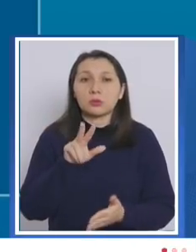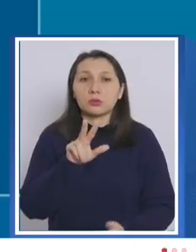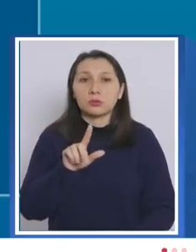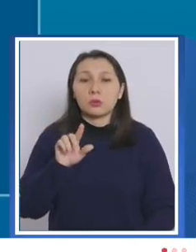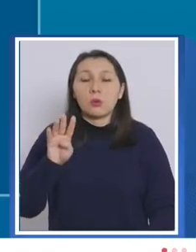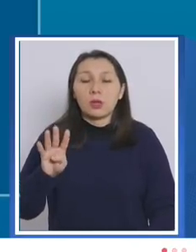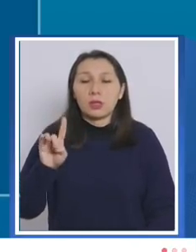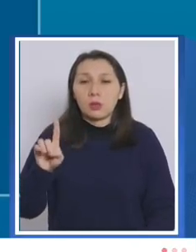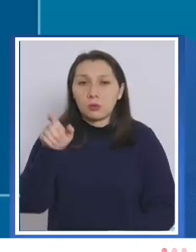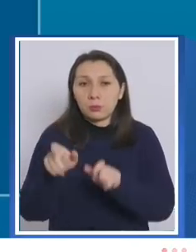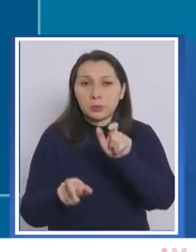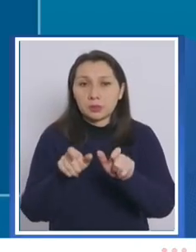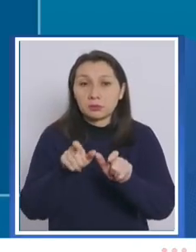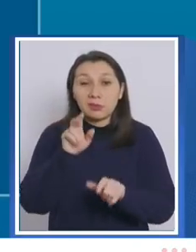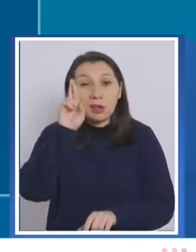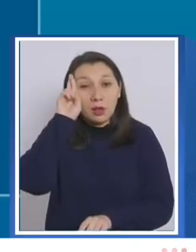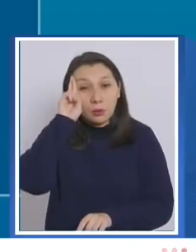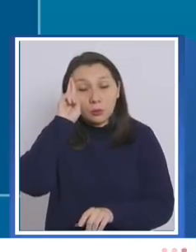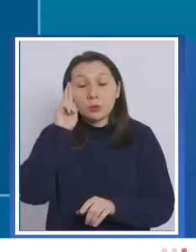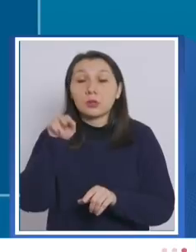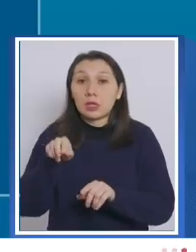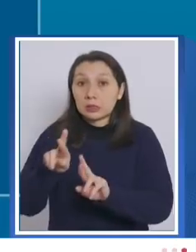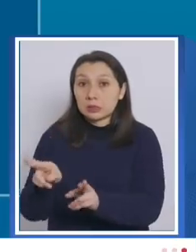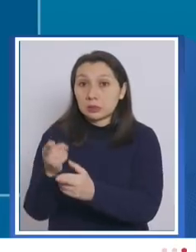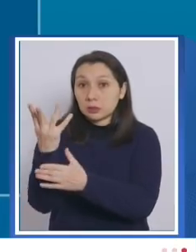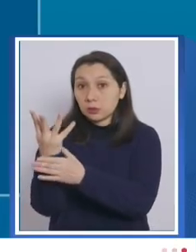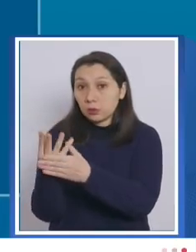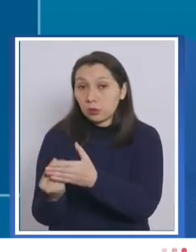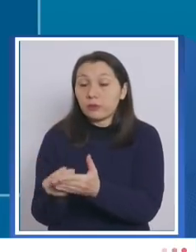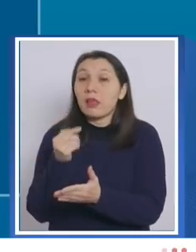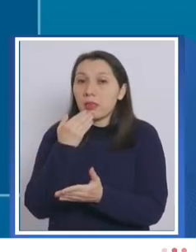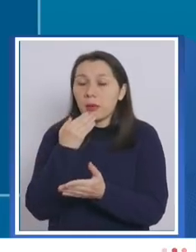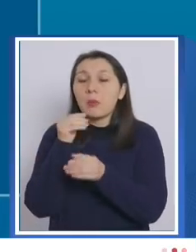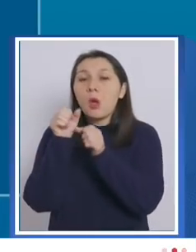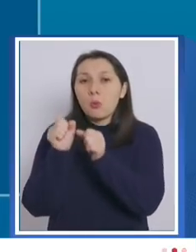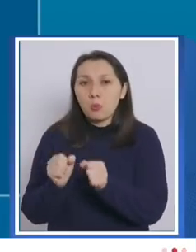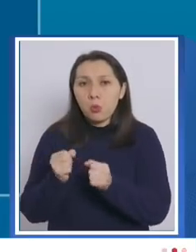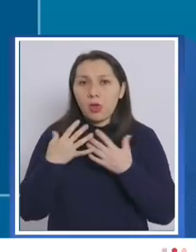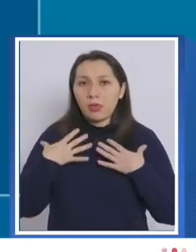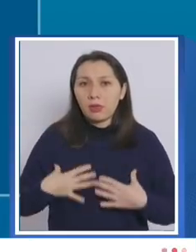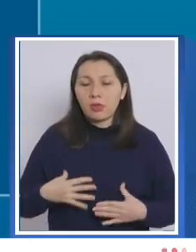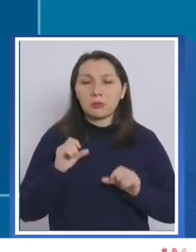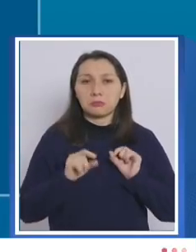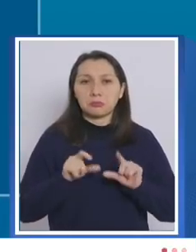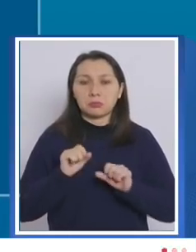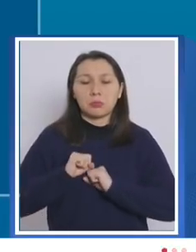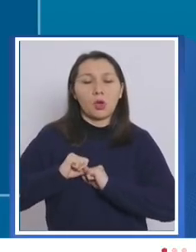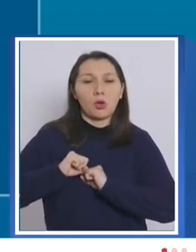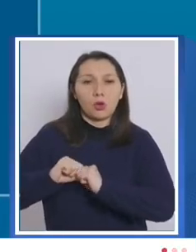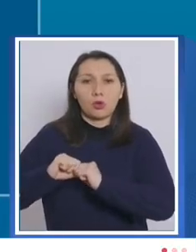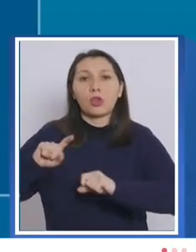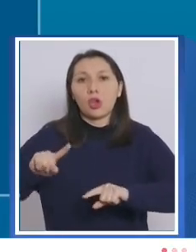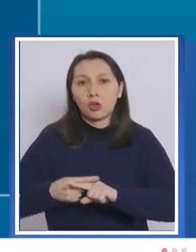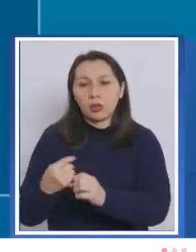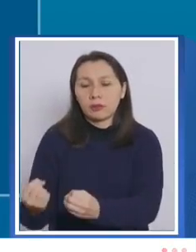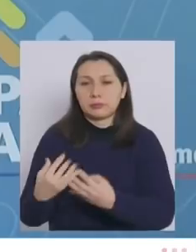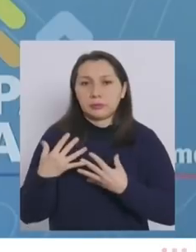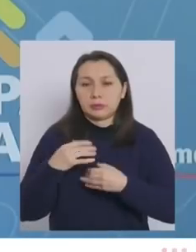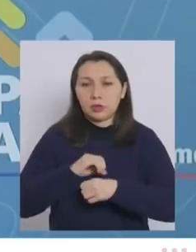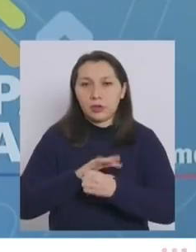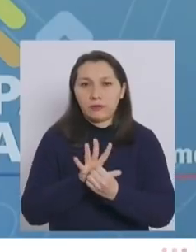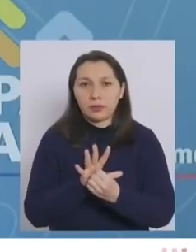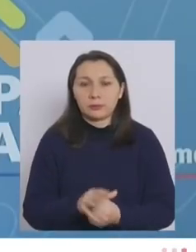1.478.841 personas, que hay que recordar que al ser casos recuperados también son capaces de crear anticuerpos en contra del